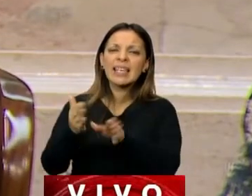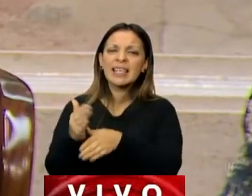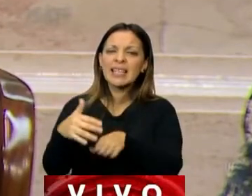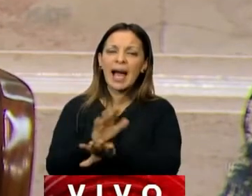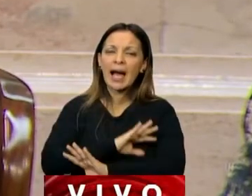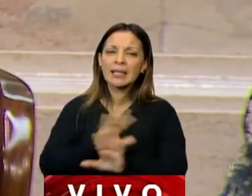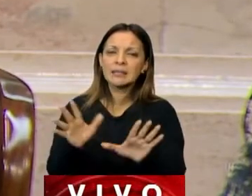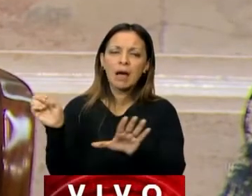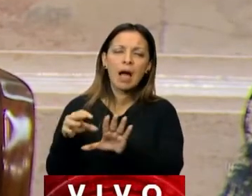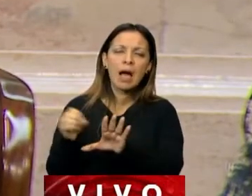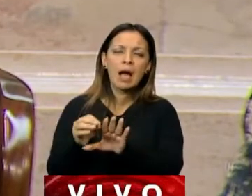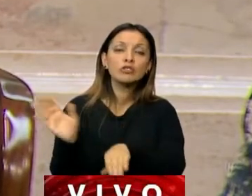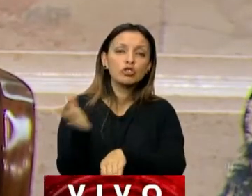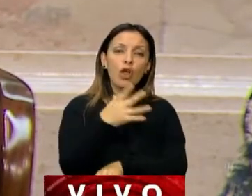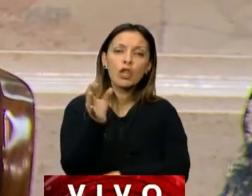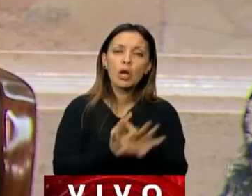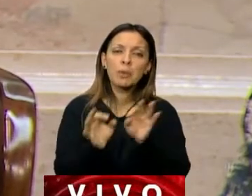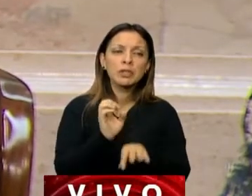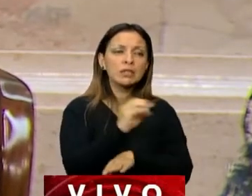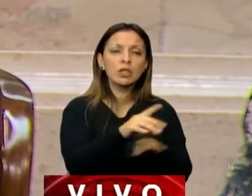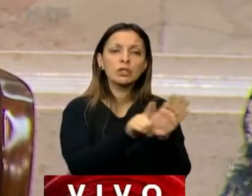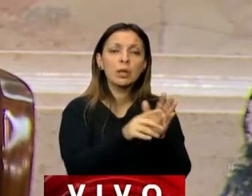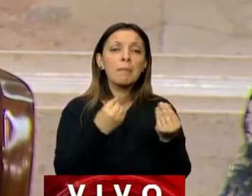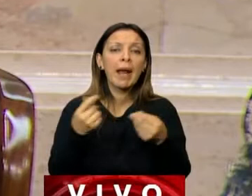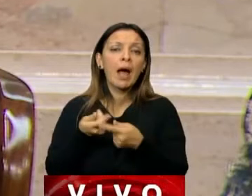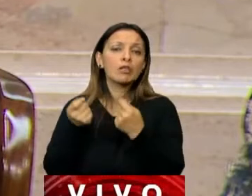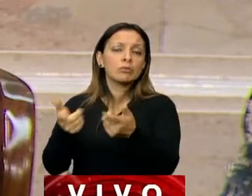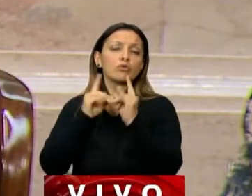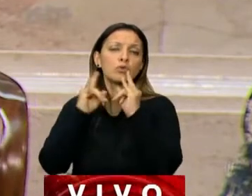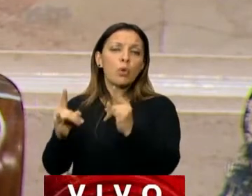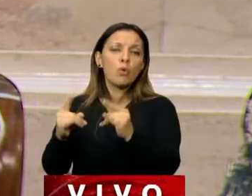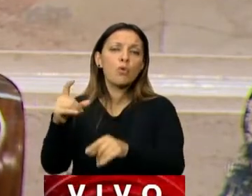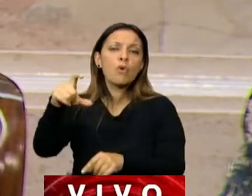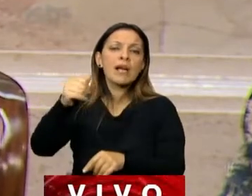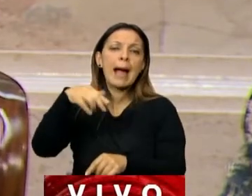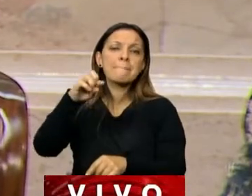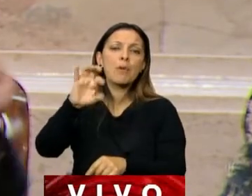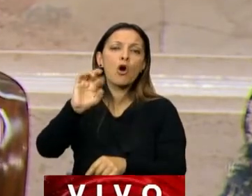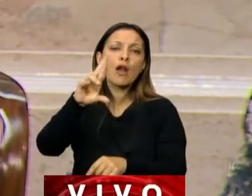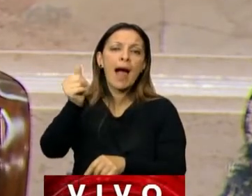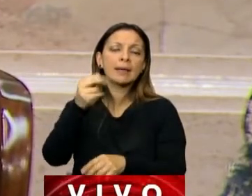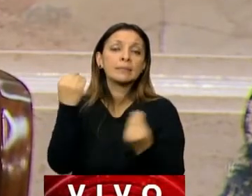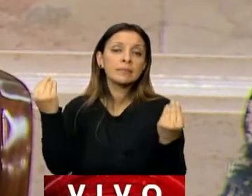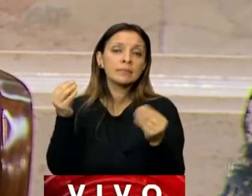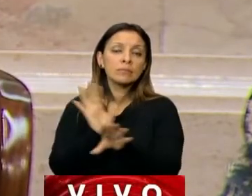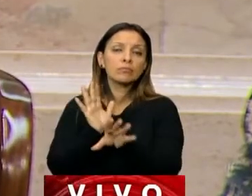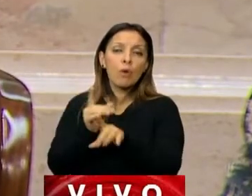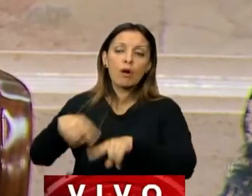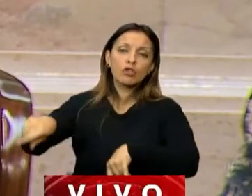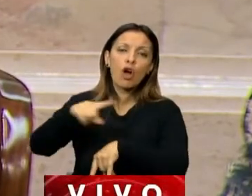proyectos de ley que envían para que los maneje la cámpora. Es decir, que ponen al lobo a cuidar a las